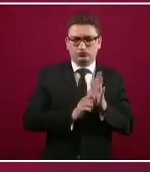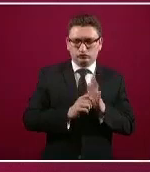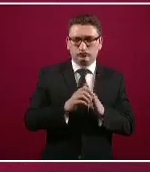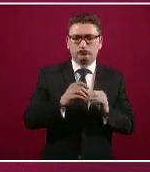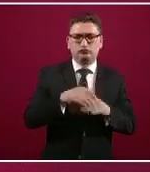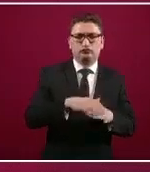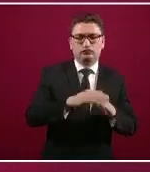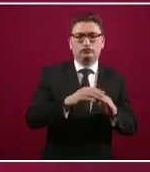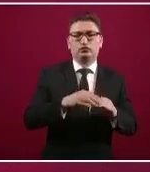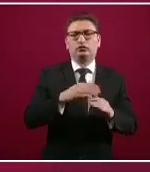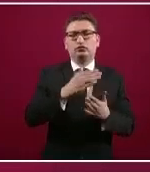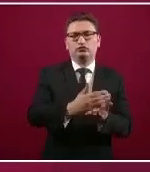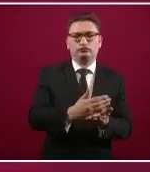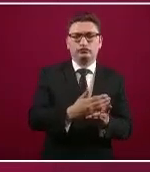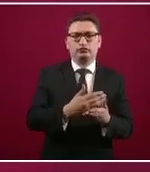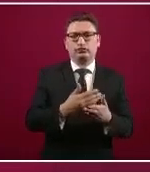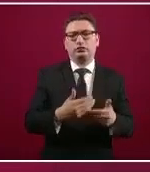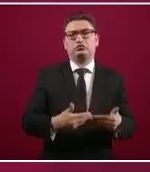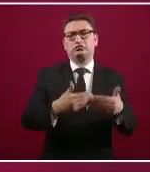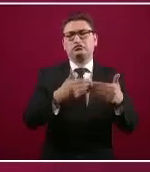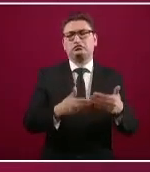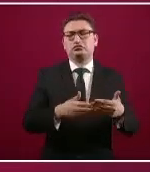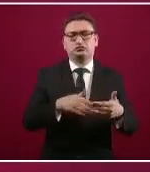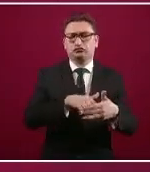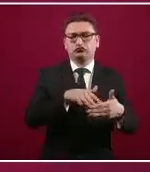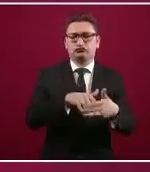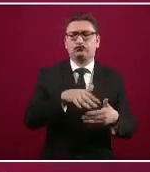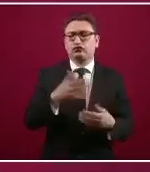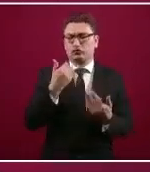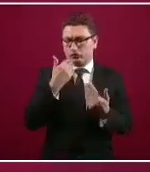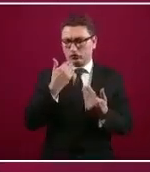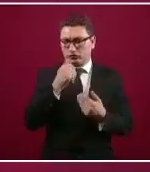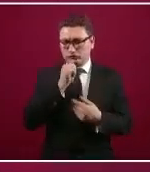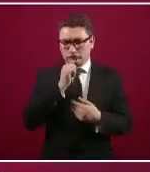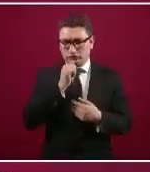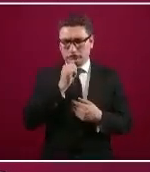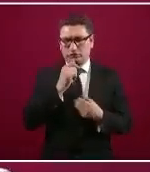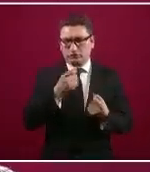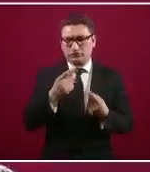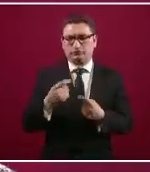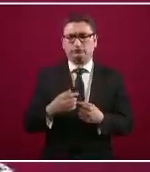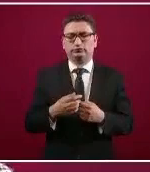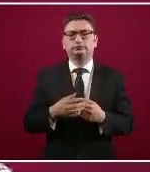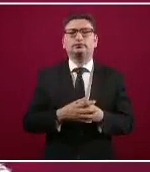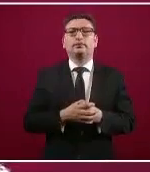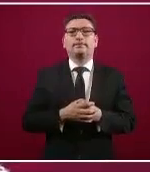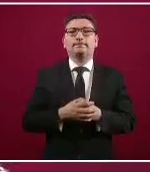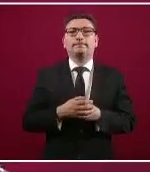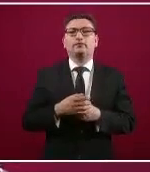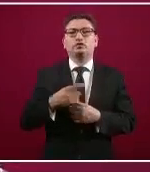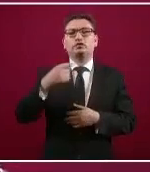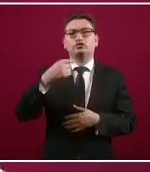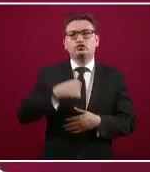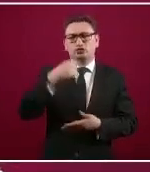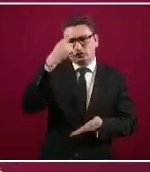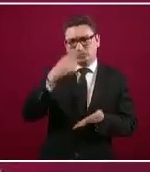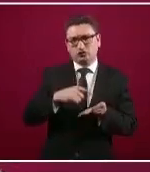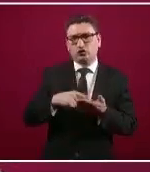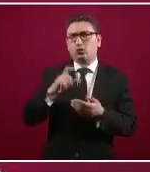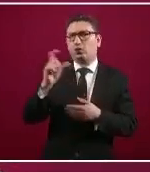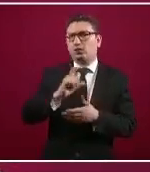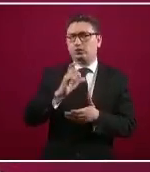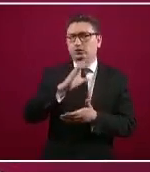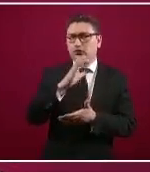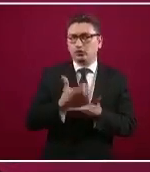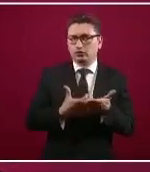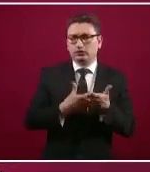las presas, no hay ahorita presas concesionadas, hay pues muy pocas. Y yo creo que lo que usted está hablando son de las concesiones de los